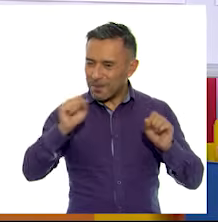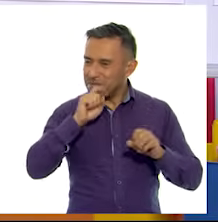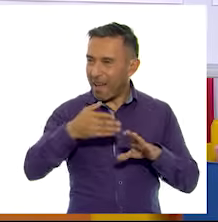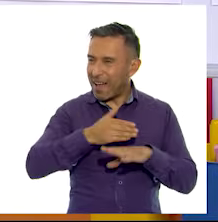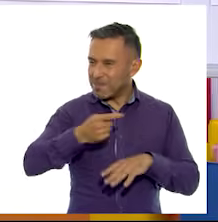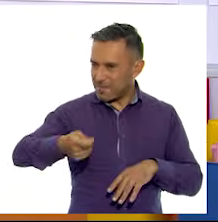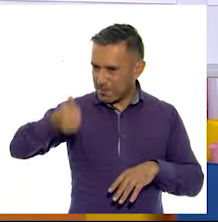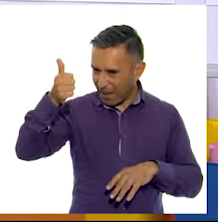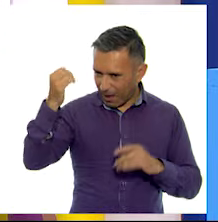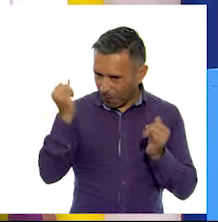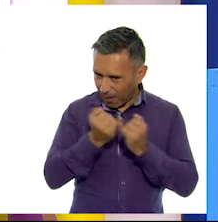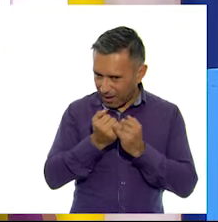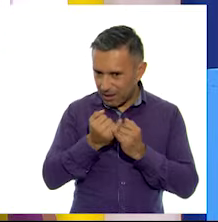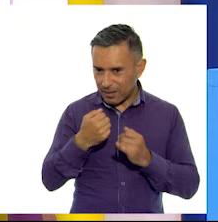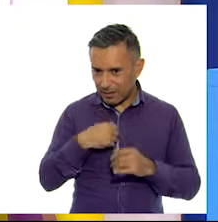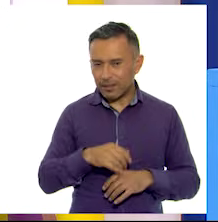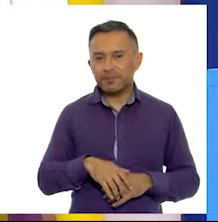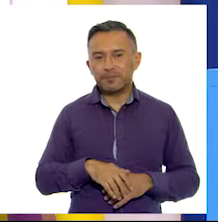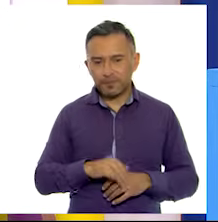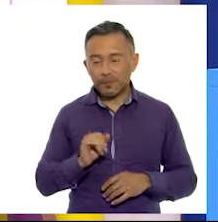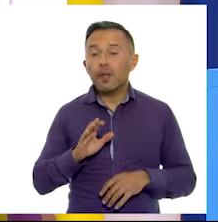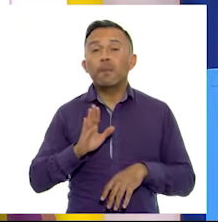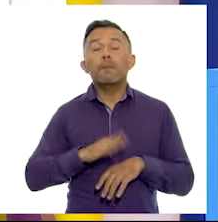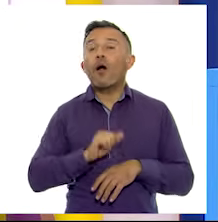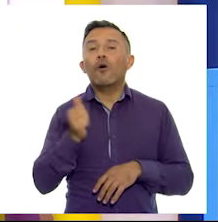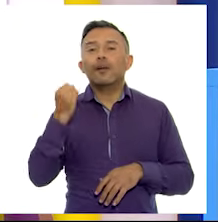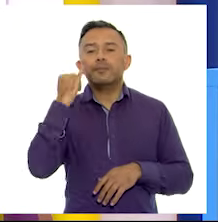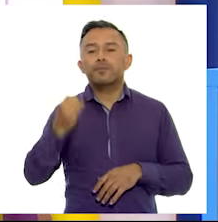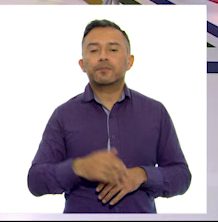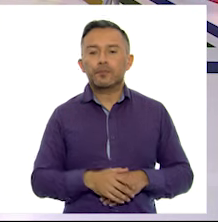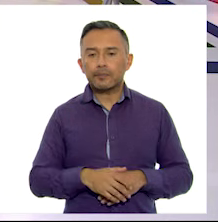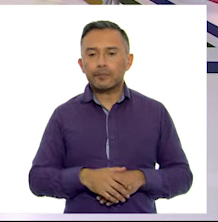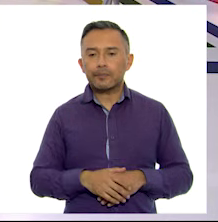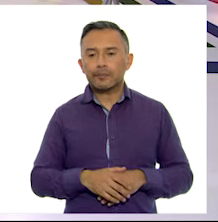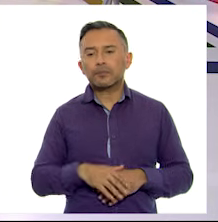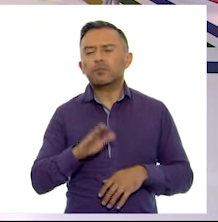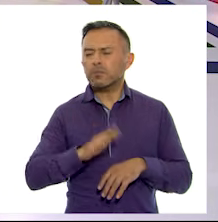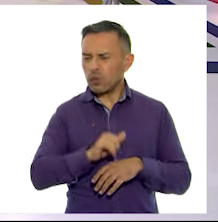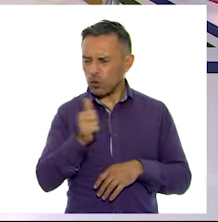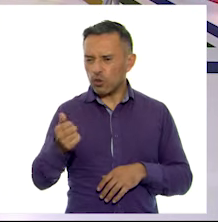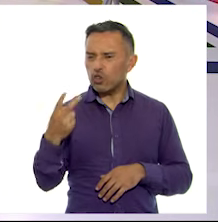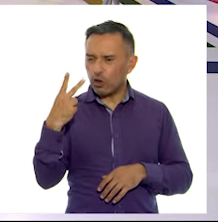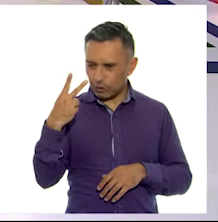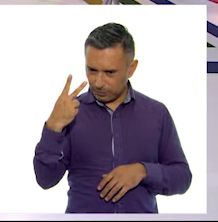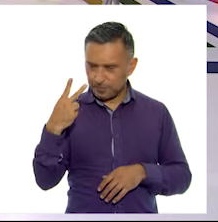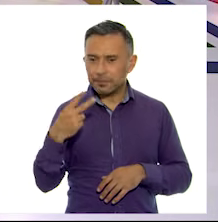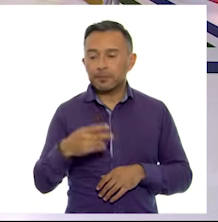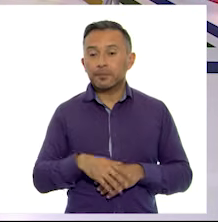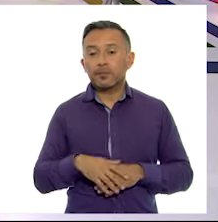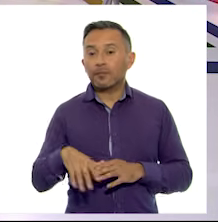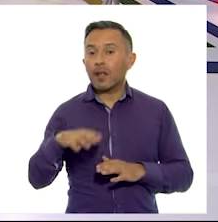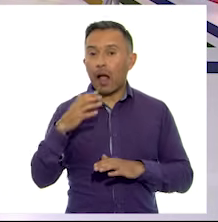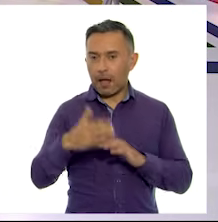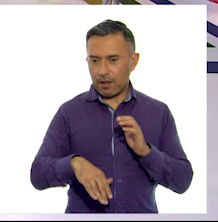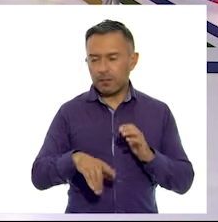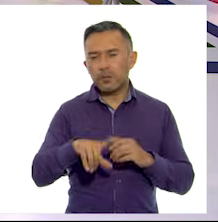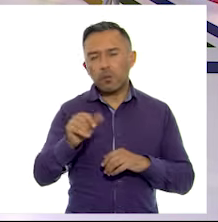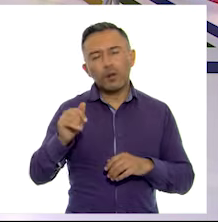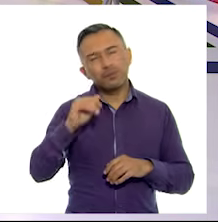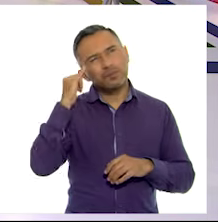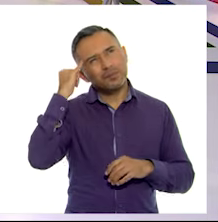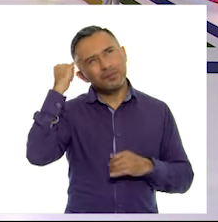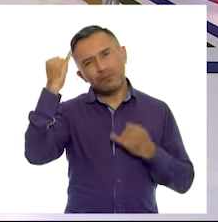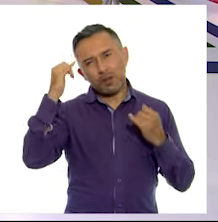que se interrumpen, ¿verdad? Sí. ¿Qué otra? Vamos a tratar de hacer otras dos más para después poder hacer algo más ya